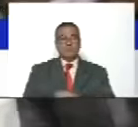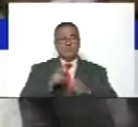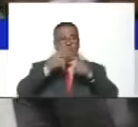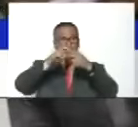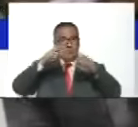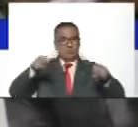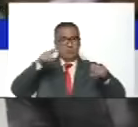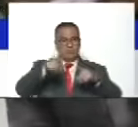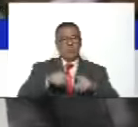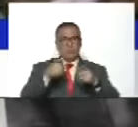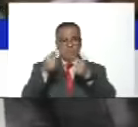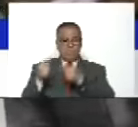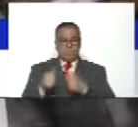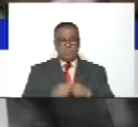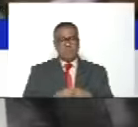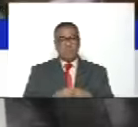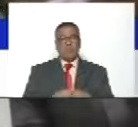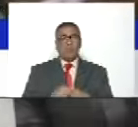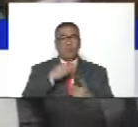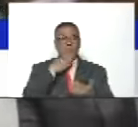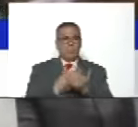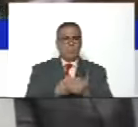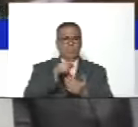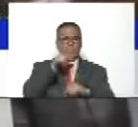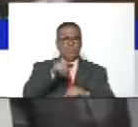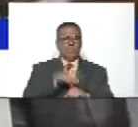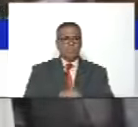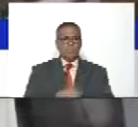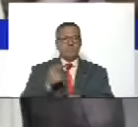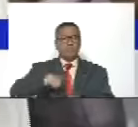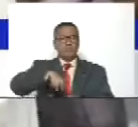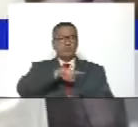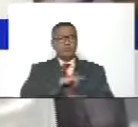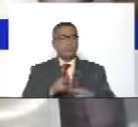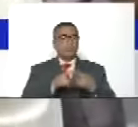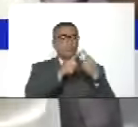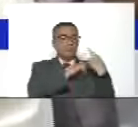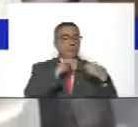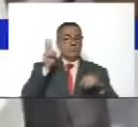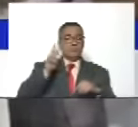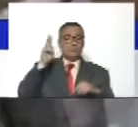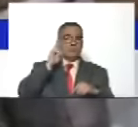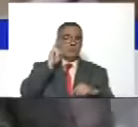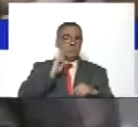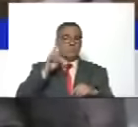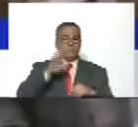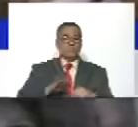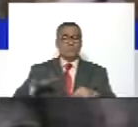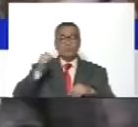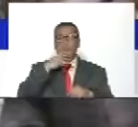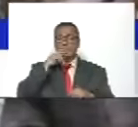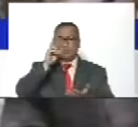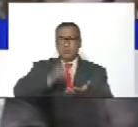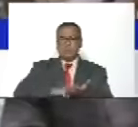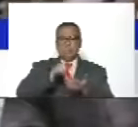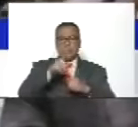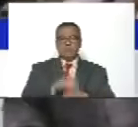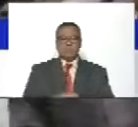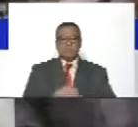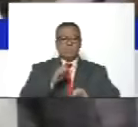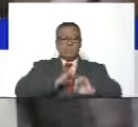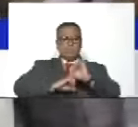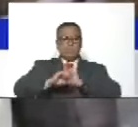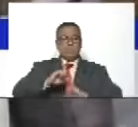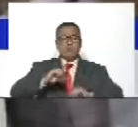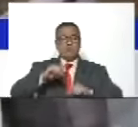tema económico. Gracias a esto, nuestra República Bolivariana goza de gran aceptación en la